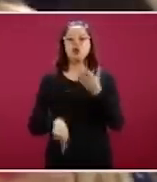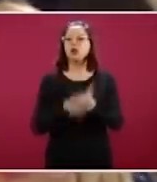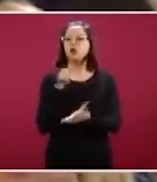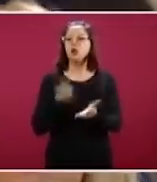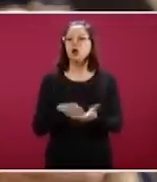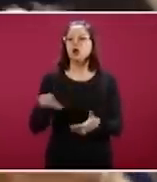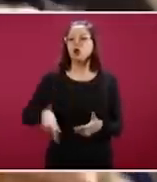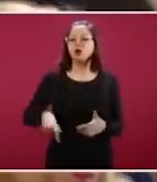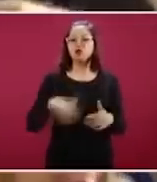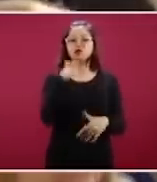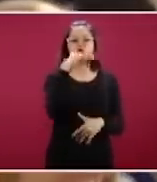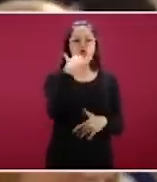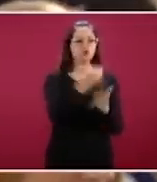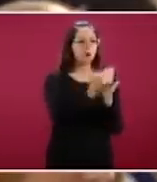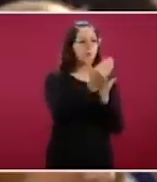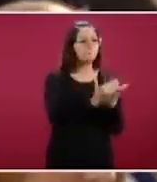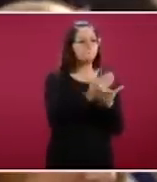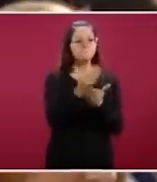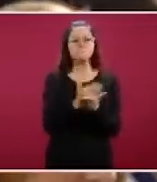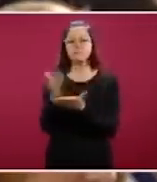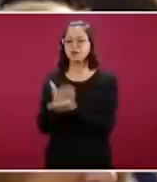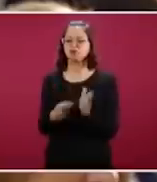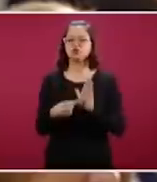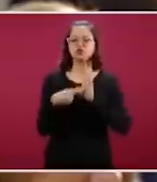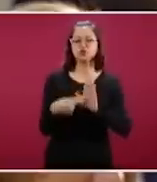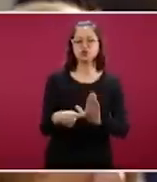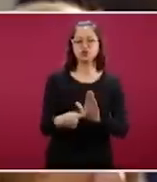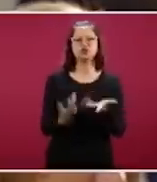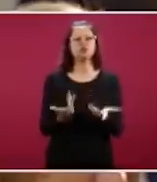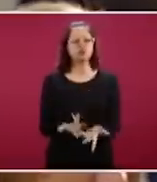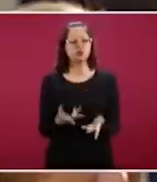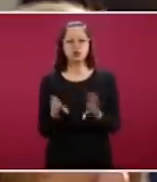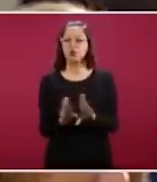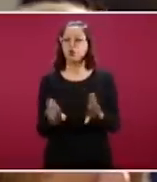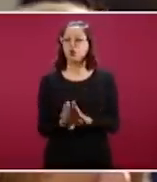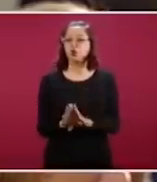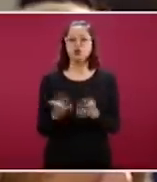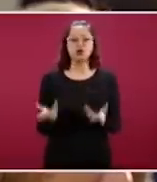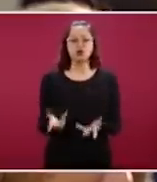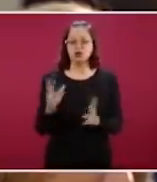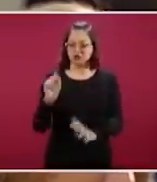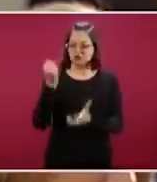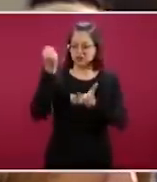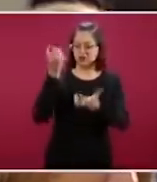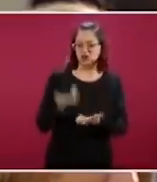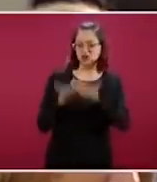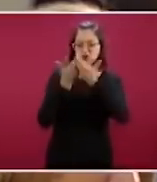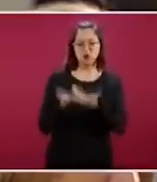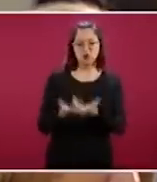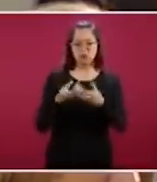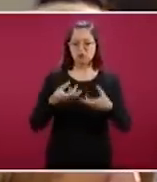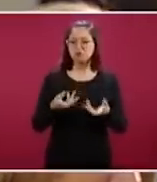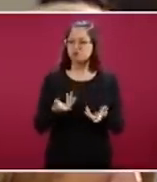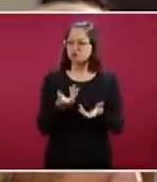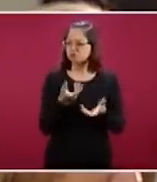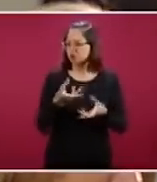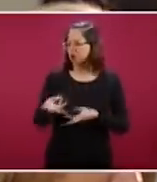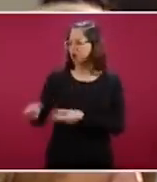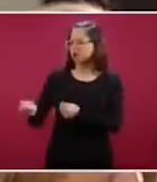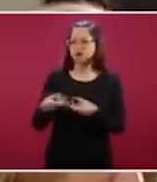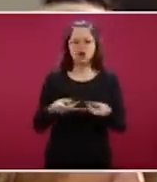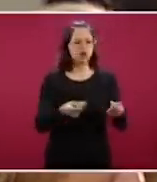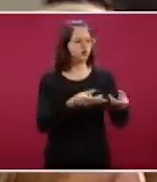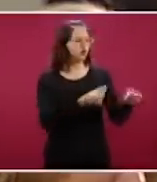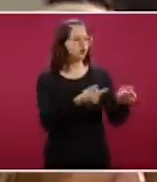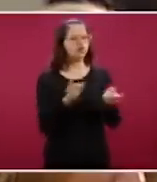ha disminuido la corrupción? Y de ser así, ¿hacia dónde han sido reasignados esos recursos? También,